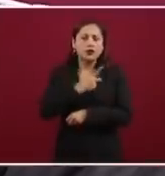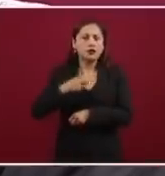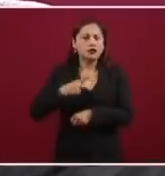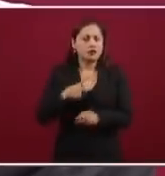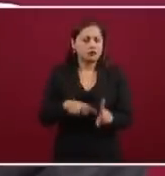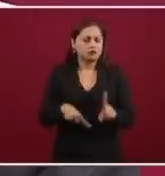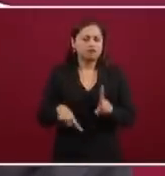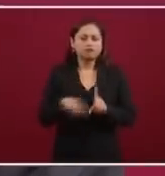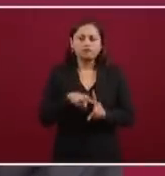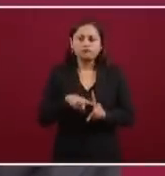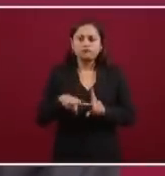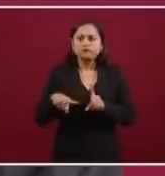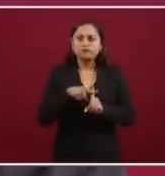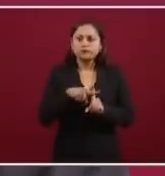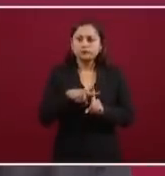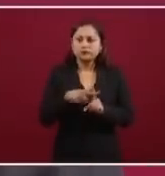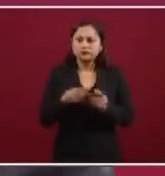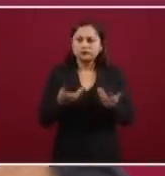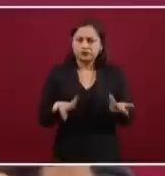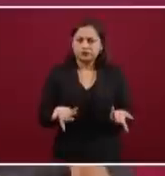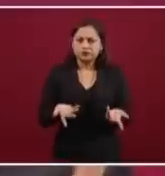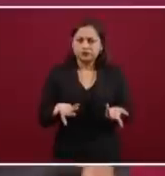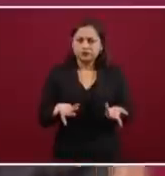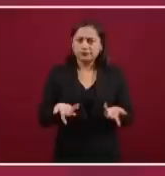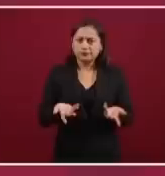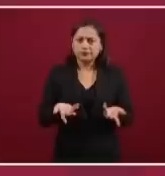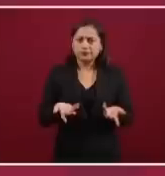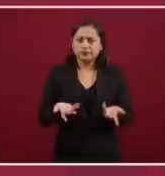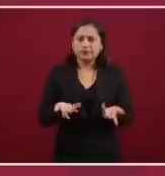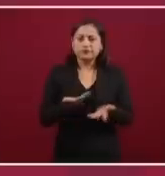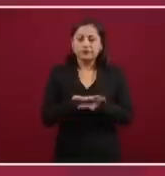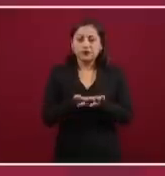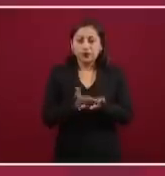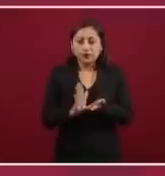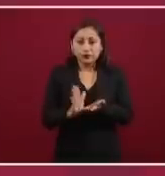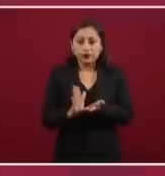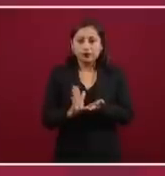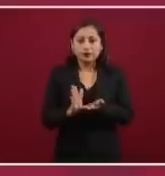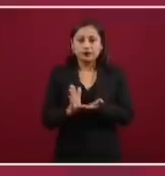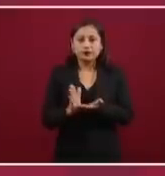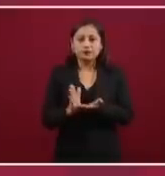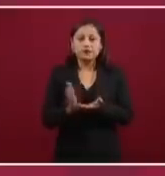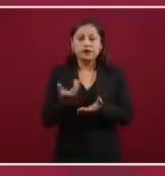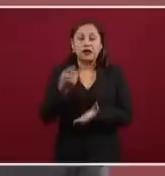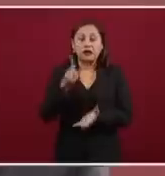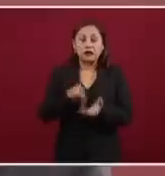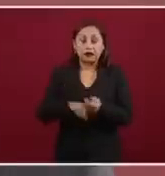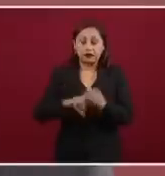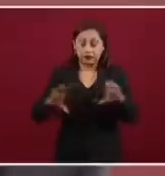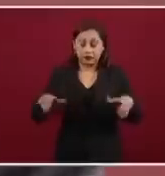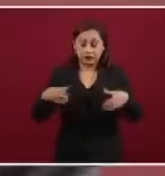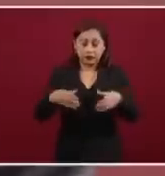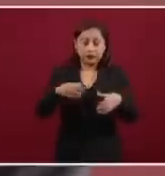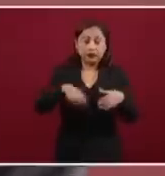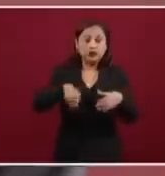Y además, si la relación, ¿sí?, es